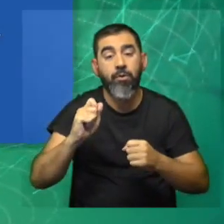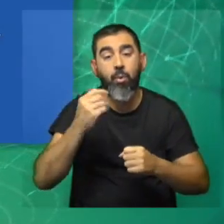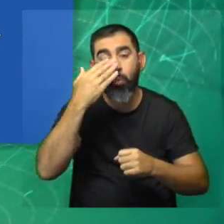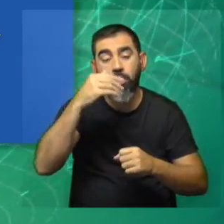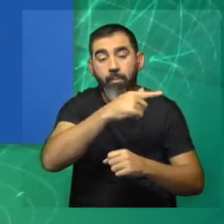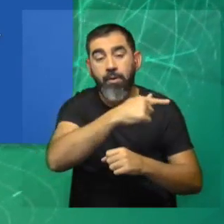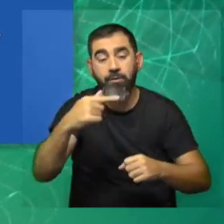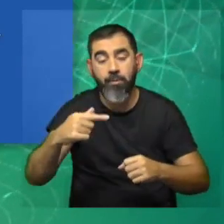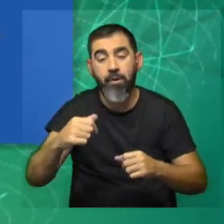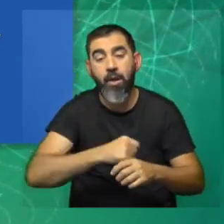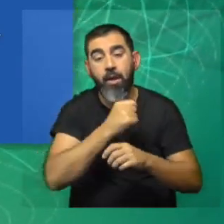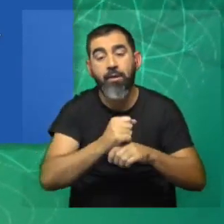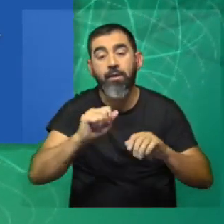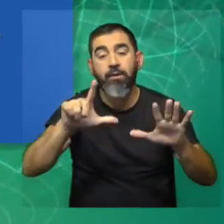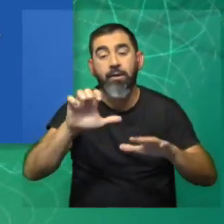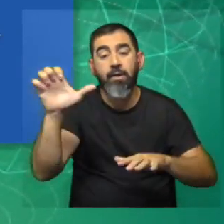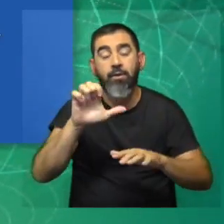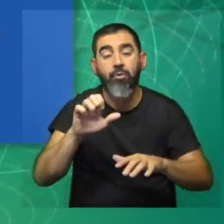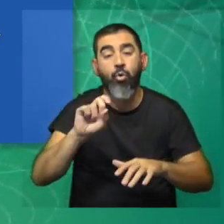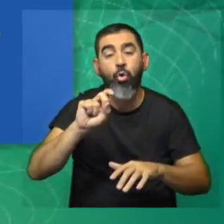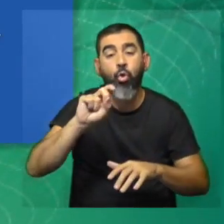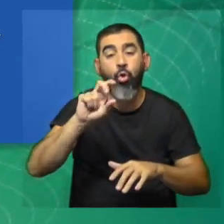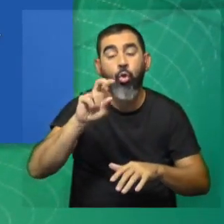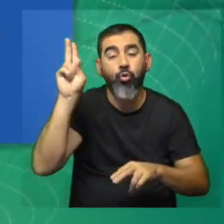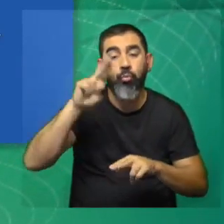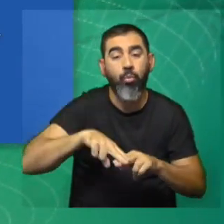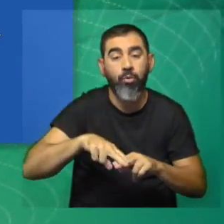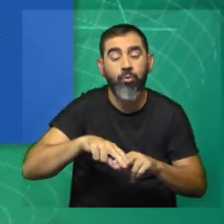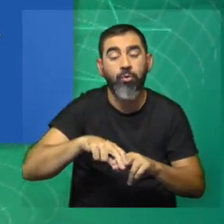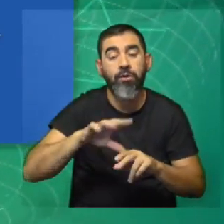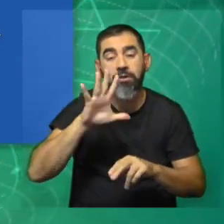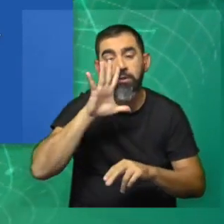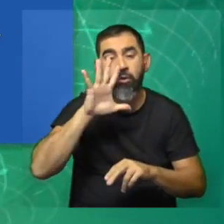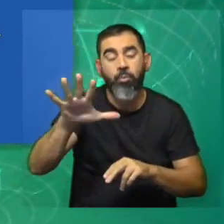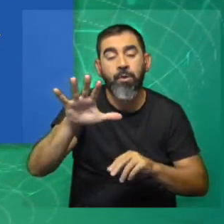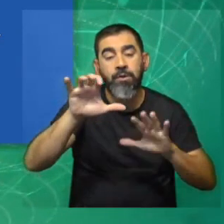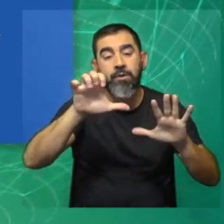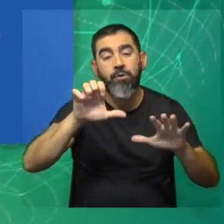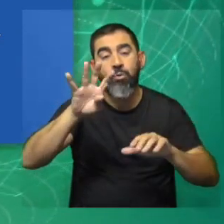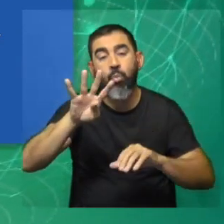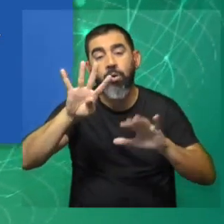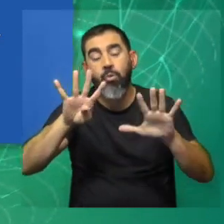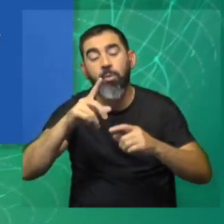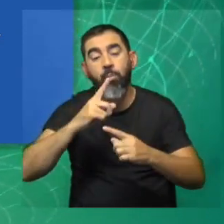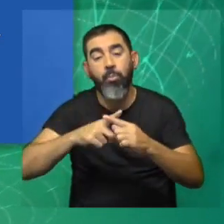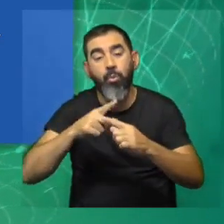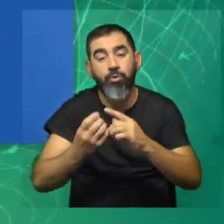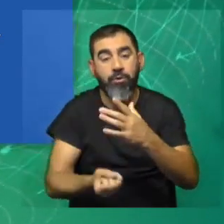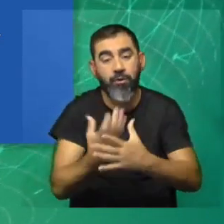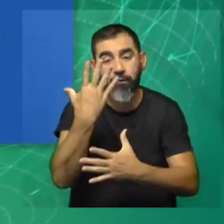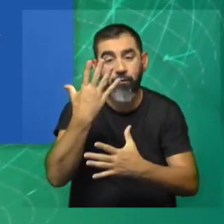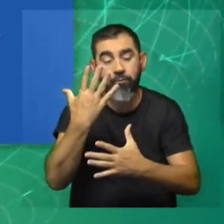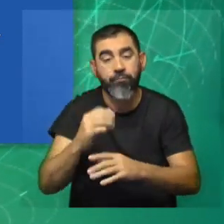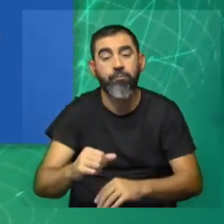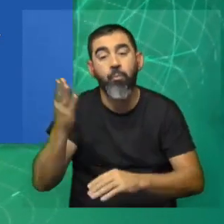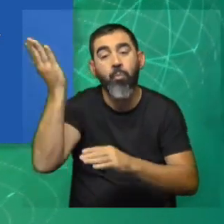cerrados al sábado 7 de enero, hubo 12 fallecimientos y 5.000 personas 649 casos nuevos de COVID-19.